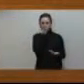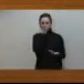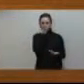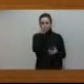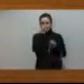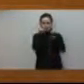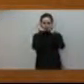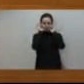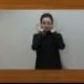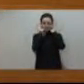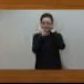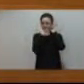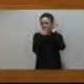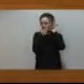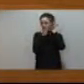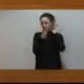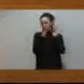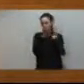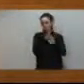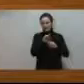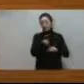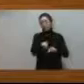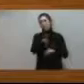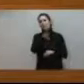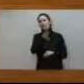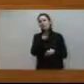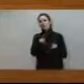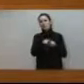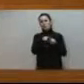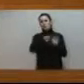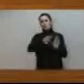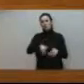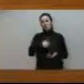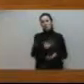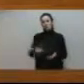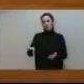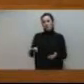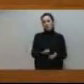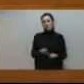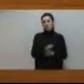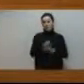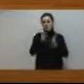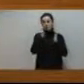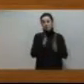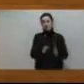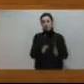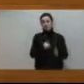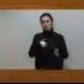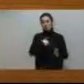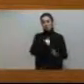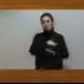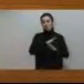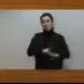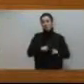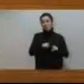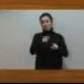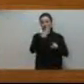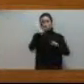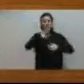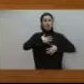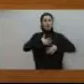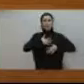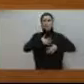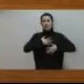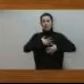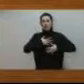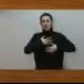de vergüenza, señor consejero. Yo comprendo que usted es el último que ha llegado y el último que le toca cargar con el muerto. Y lo siento mucho, pero supongo que estará avanzado.